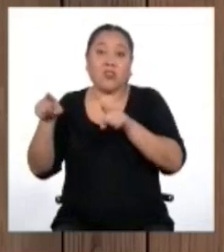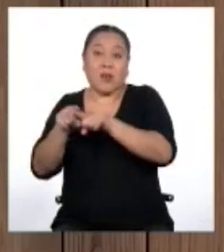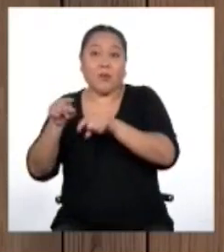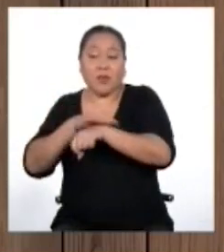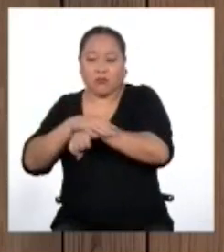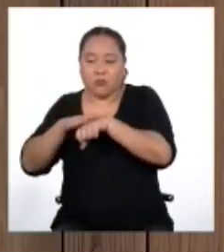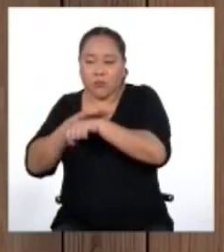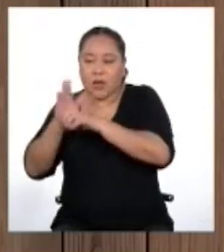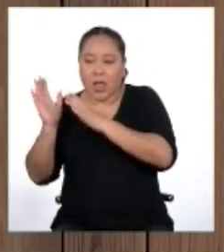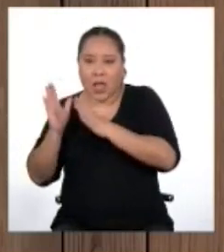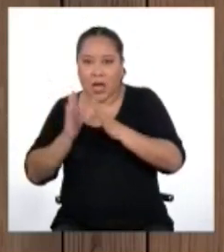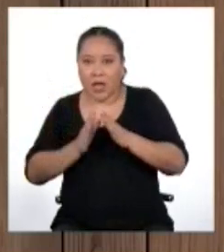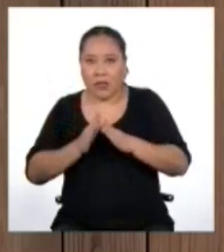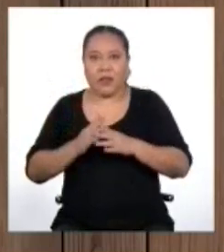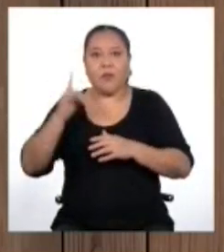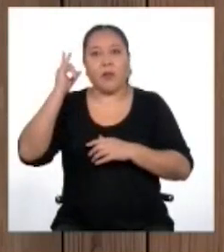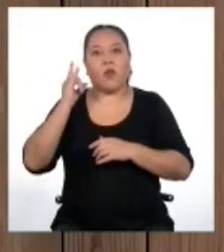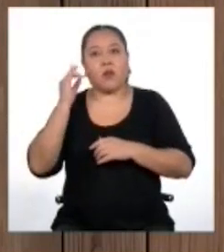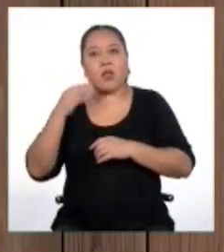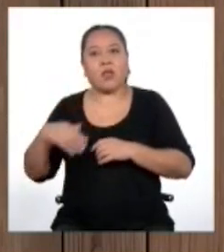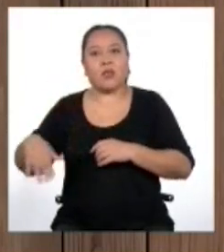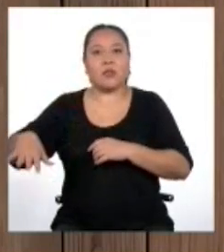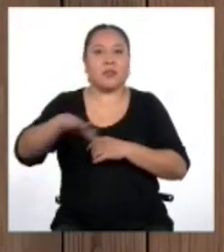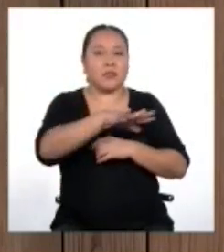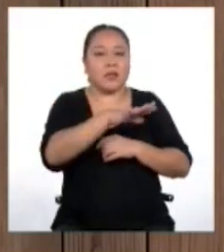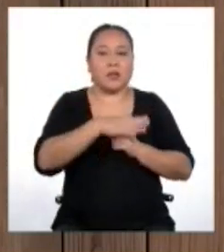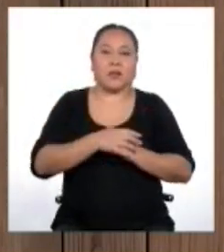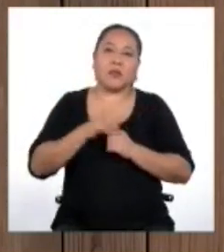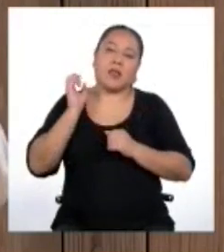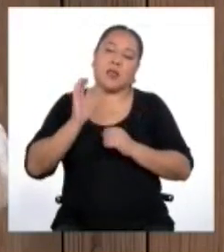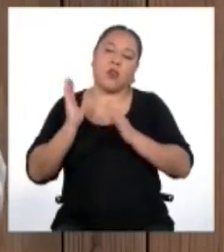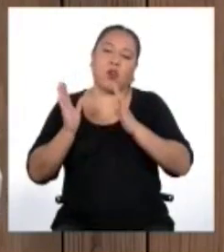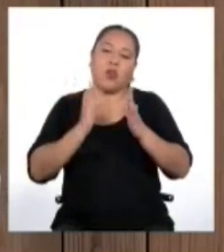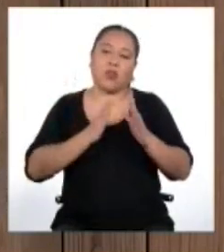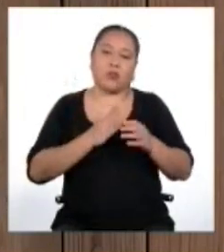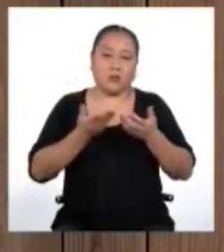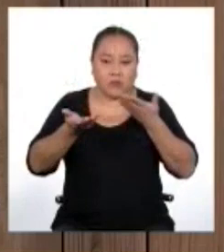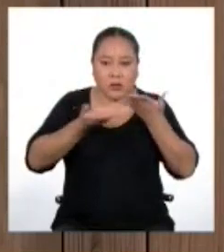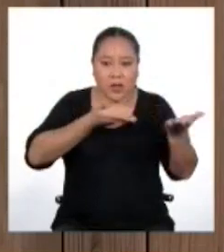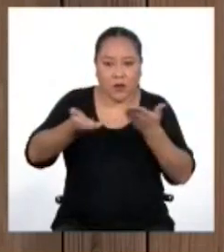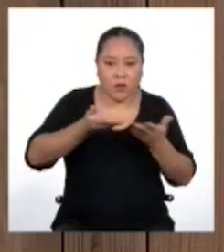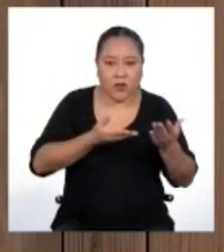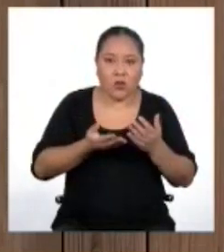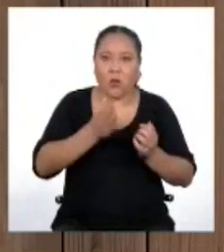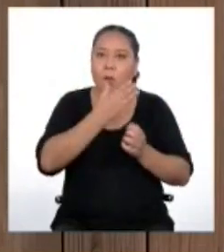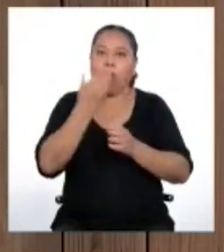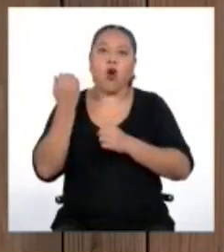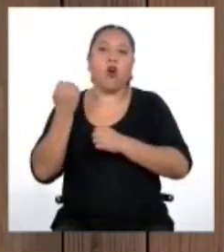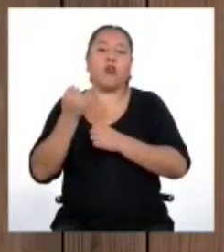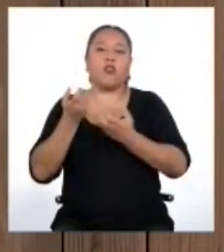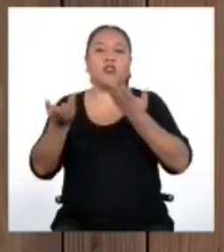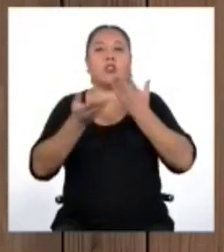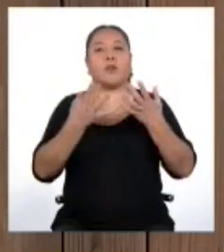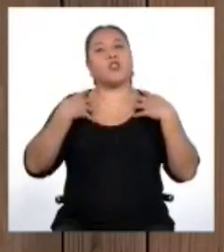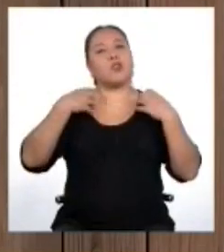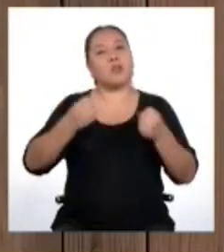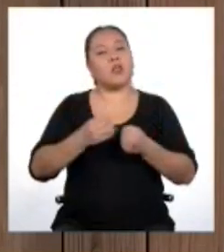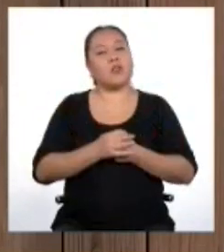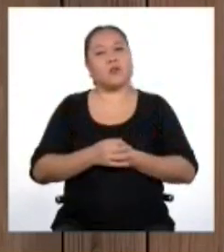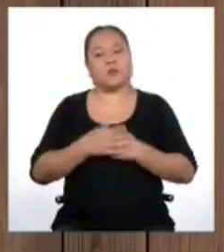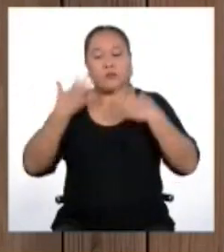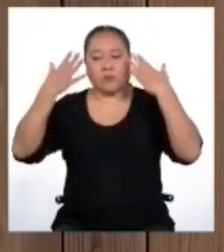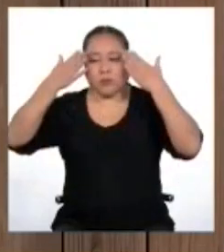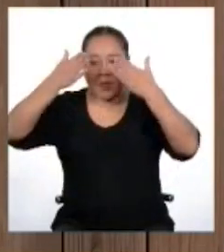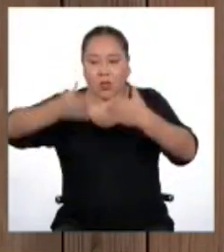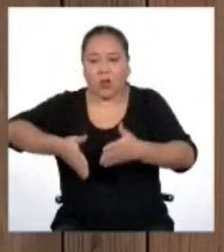emergencia, el cual considera la organización, atención y fortalecimiento de los servicios de salud, tomando en cuenta